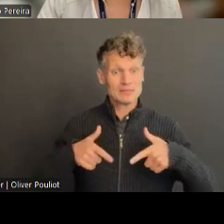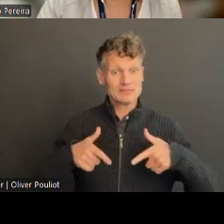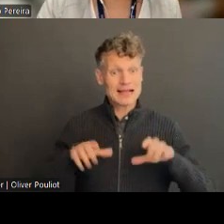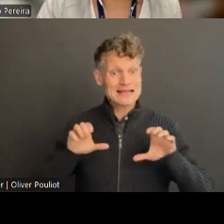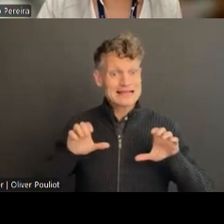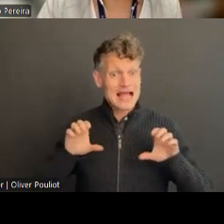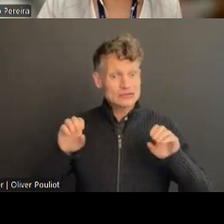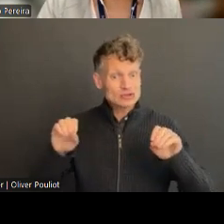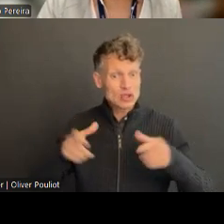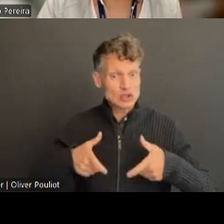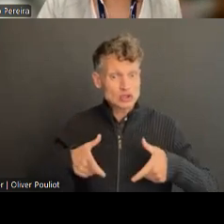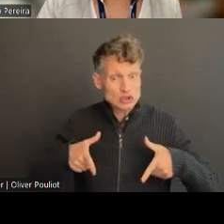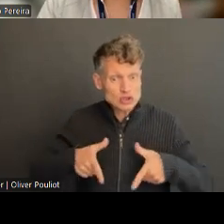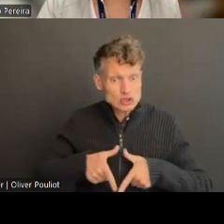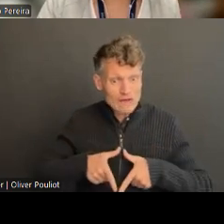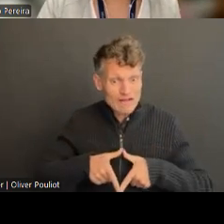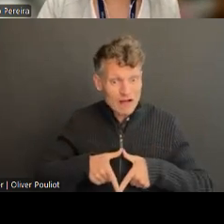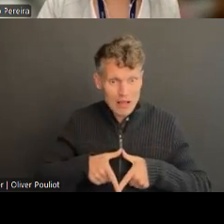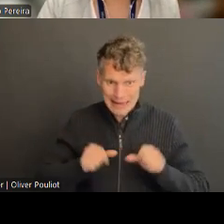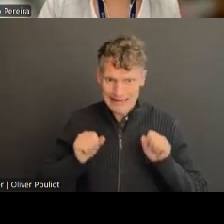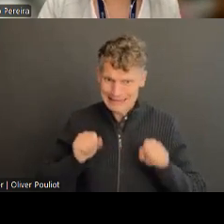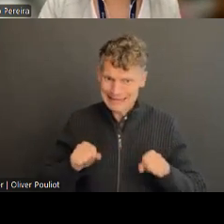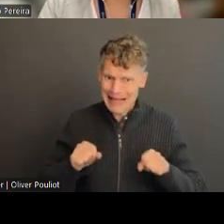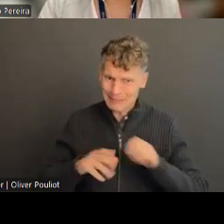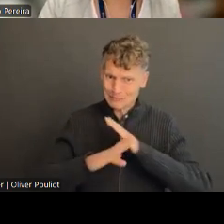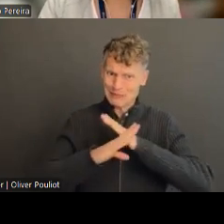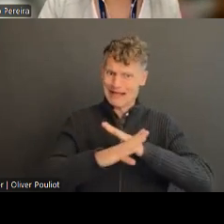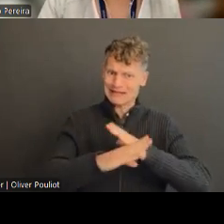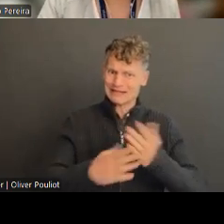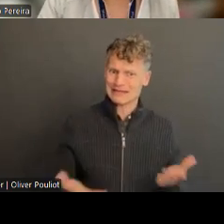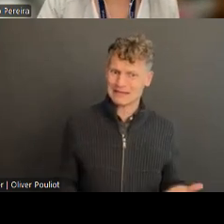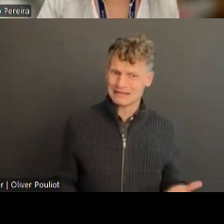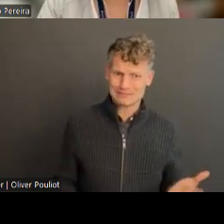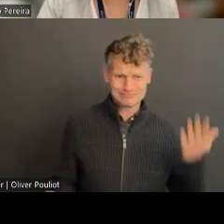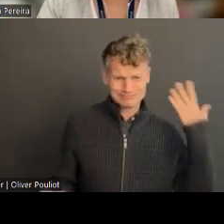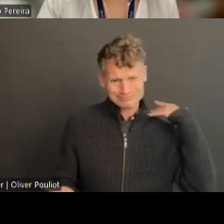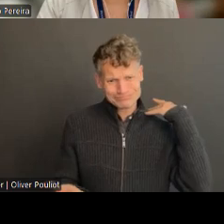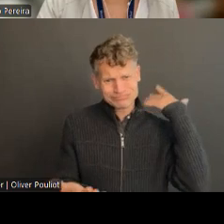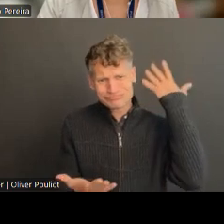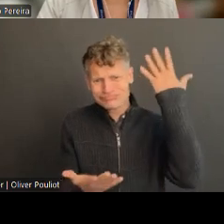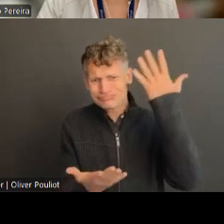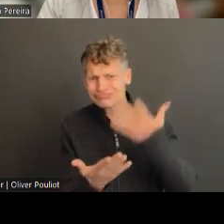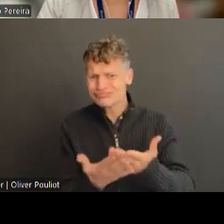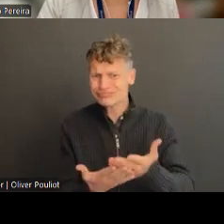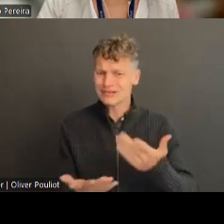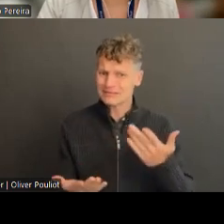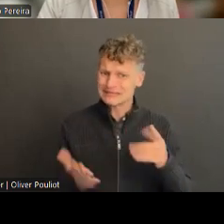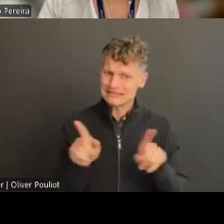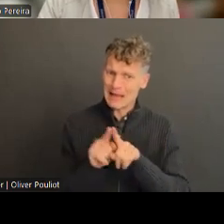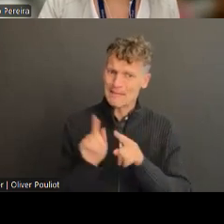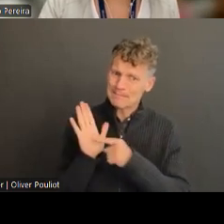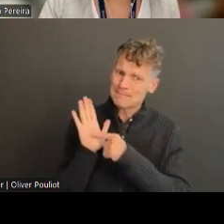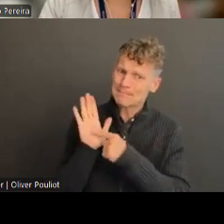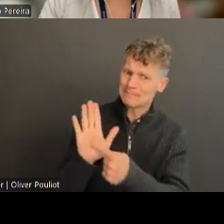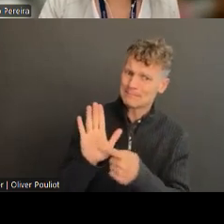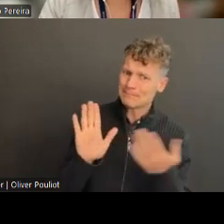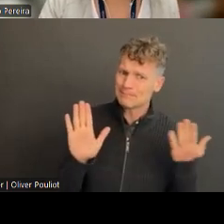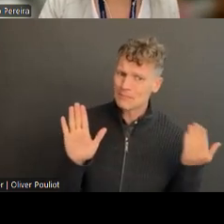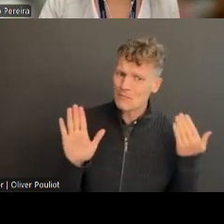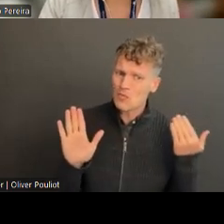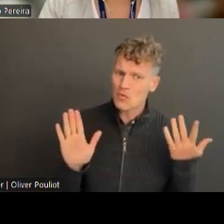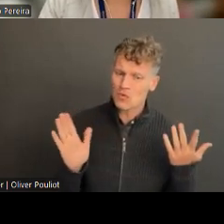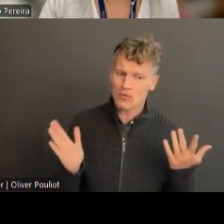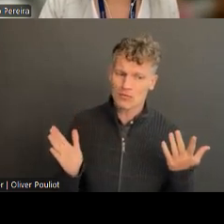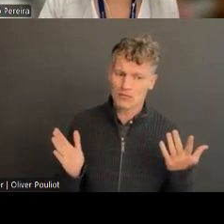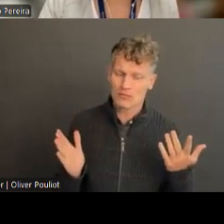¿cierto?, como les mostraba anteriormente, es que su sobrevida, ¿cierto?, es muy por debajo a lo que sucede con cáncer de mama. Y esto es muy drástico,